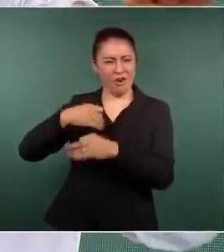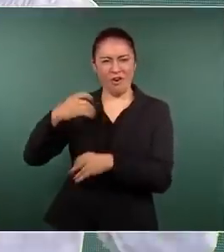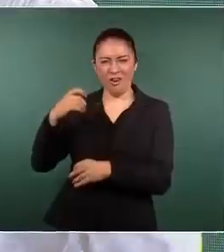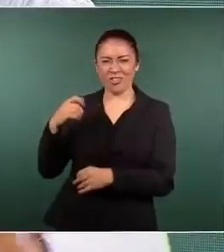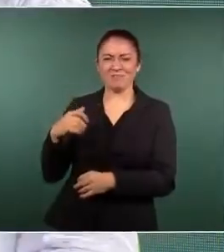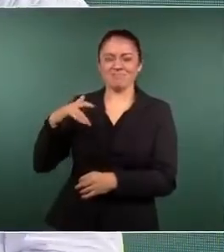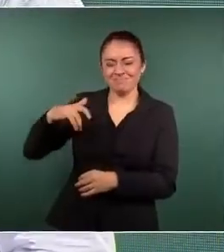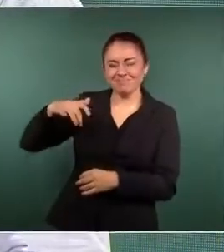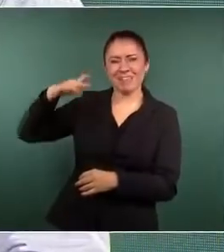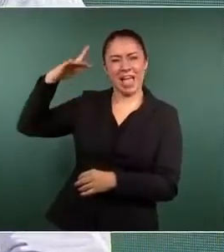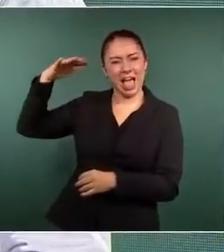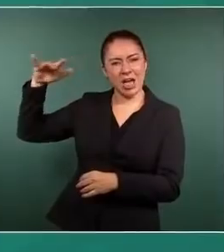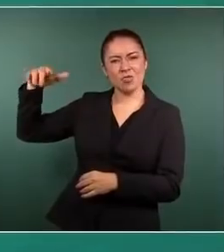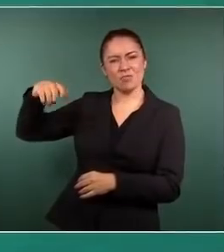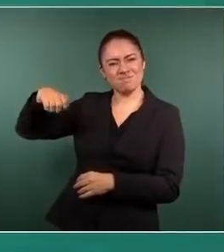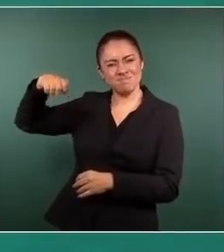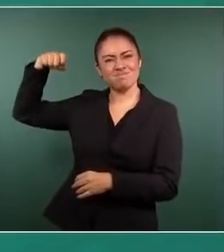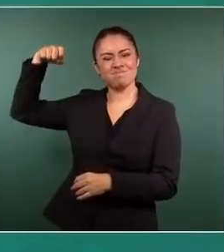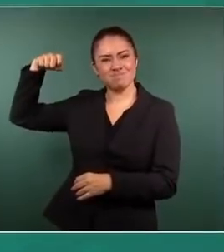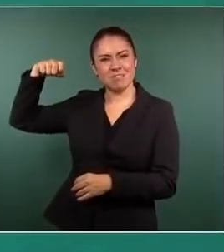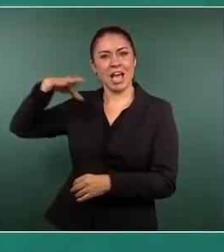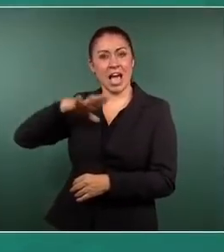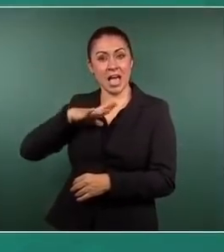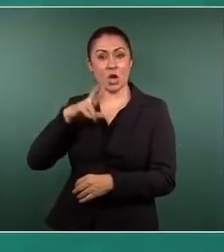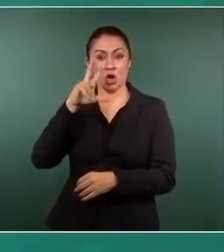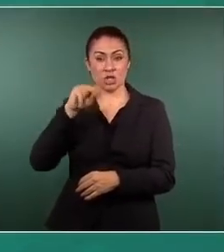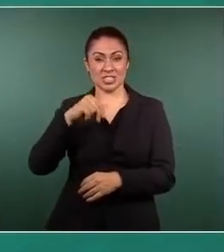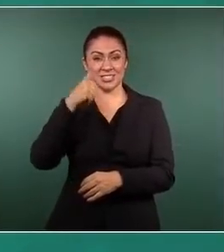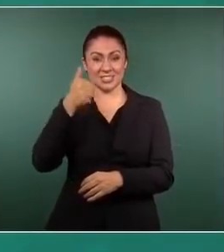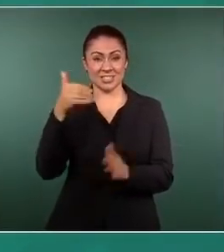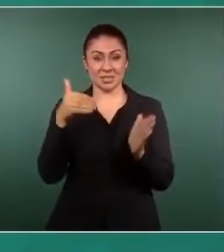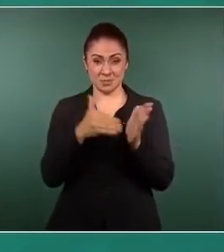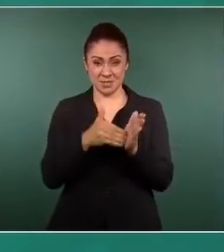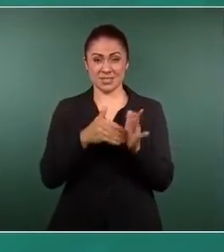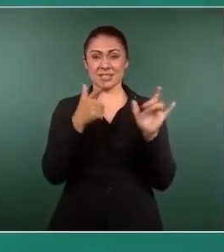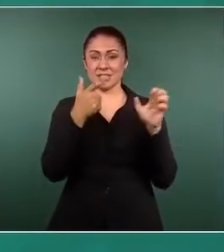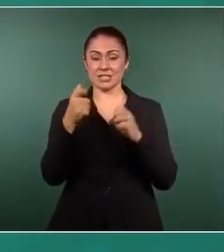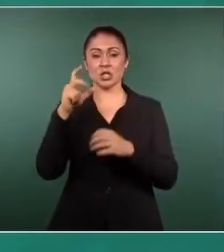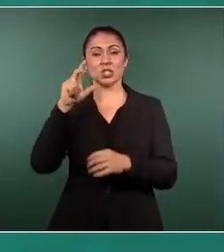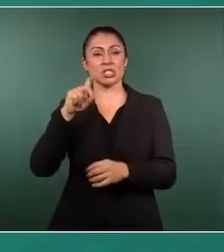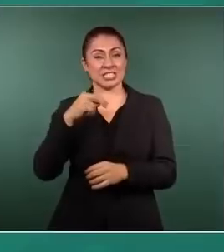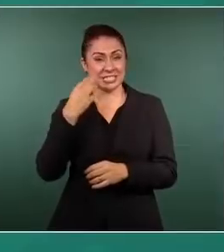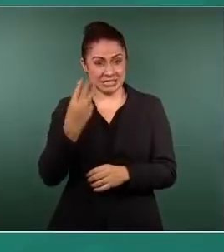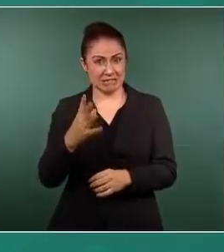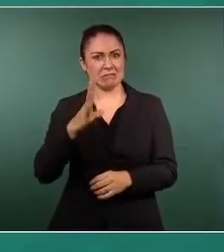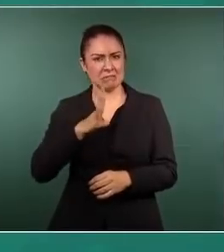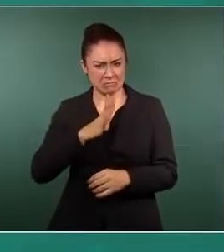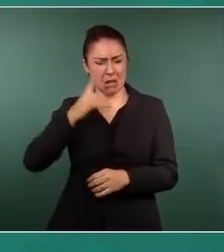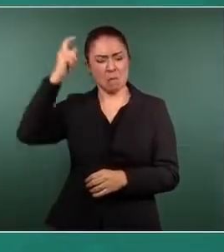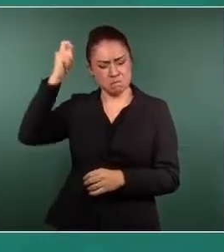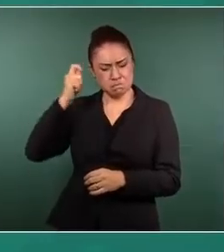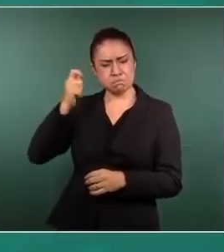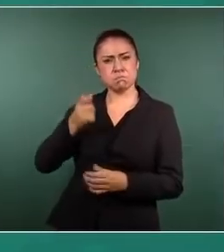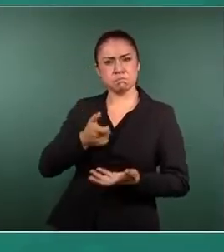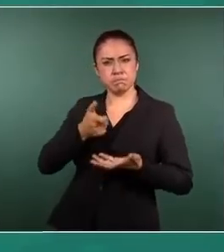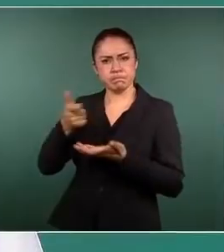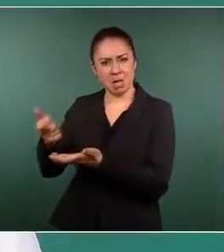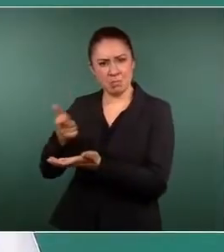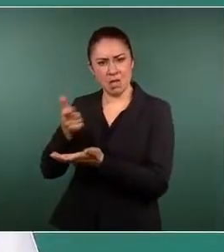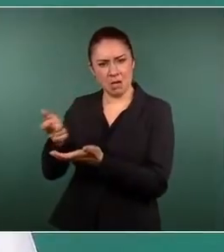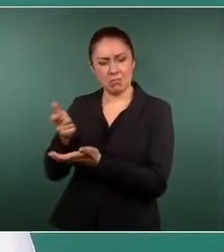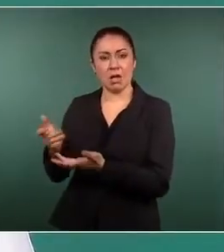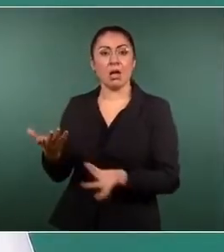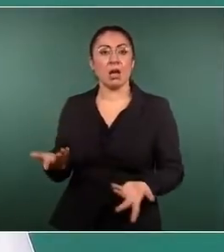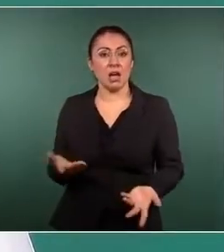mayores 86 mil 733 tienen suspensión y